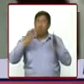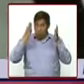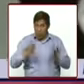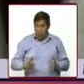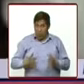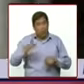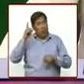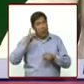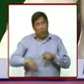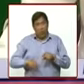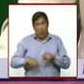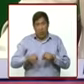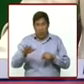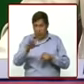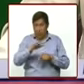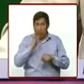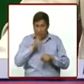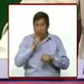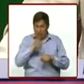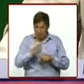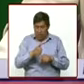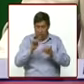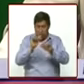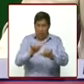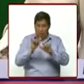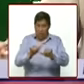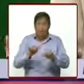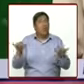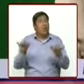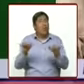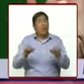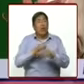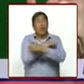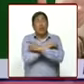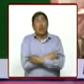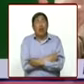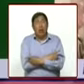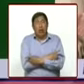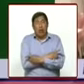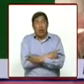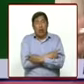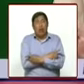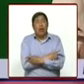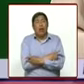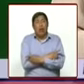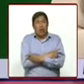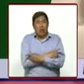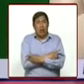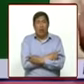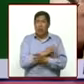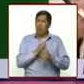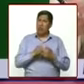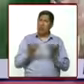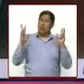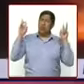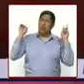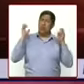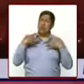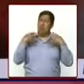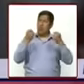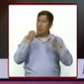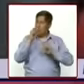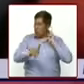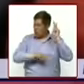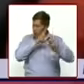no puedes estar en el lugar todos los días, ¿no es cierto? También tienes que descansar y respirar un poco de aire, pero a ver, ¿cómo está el tema de la salud